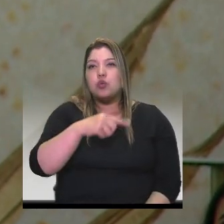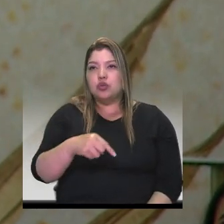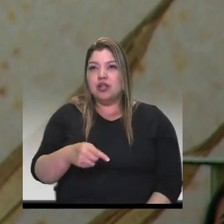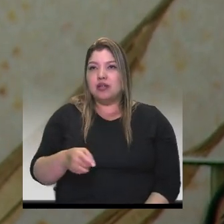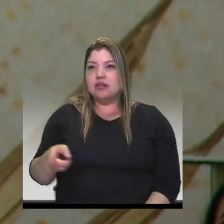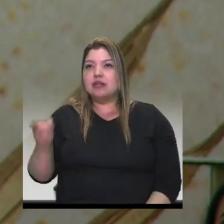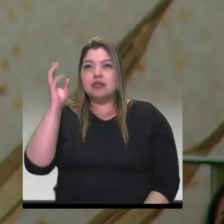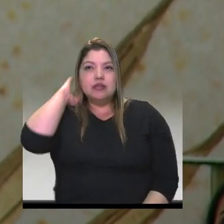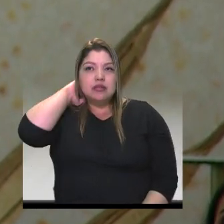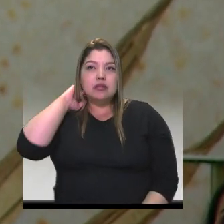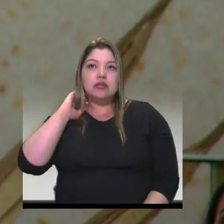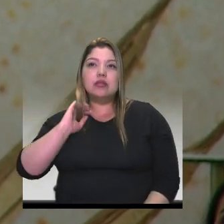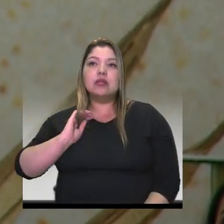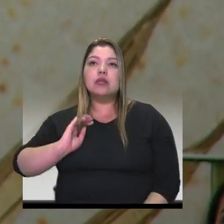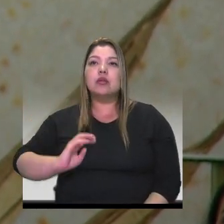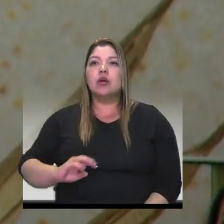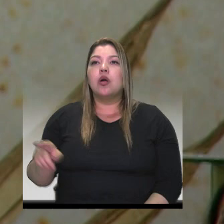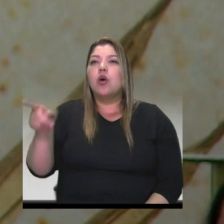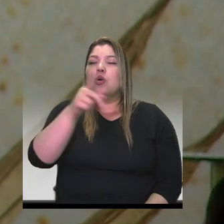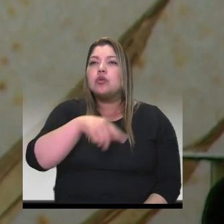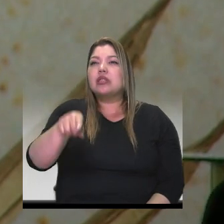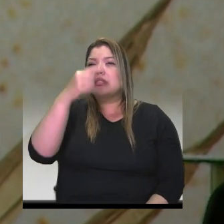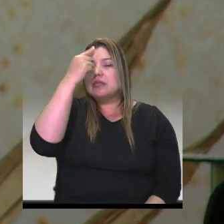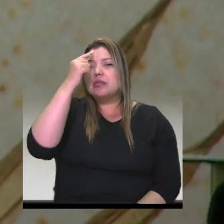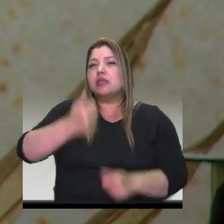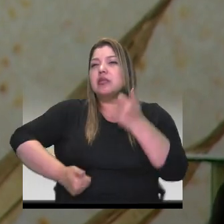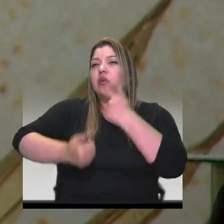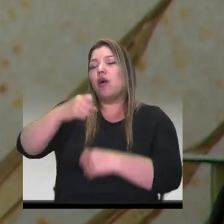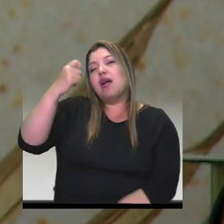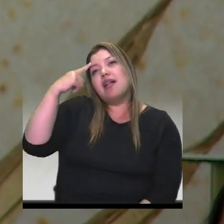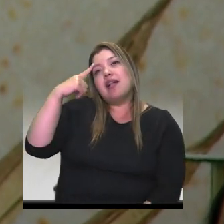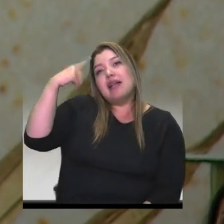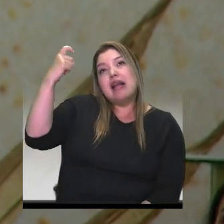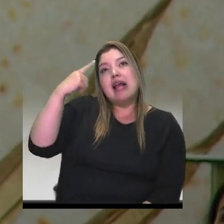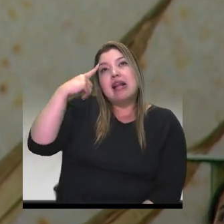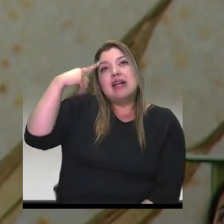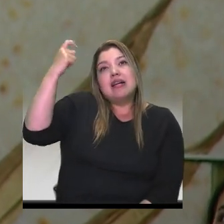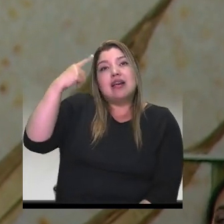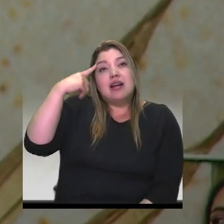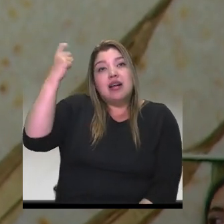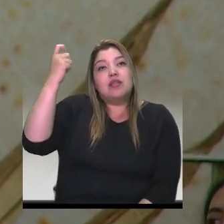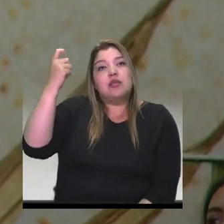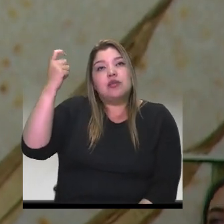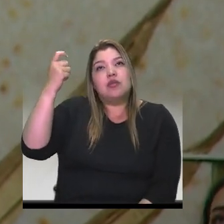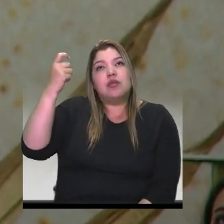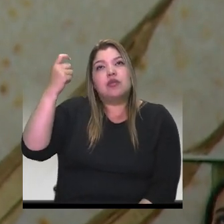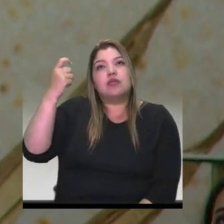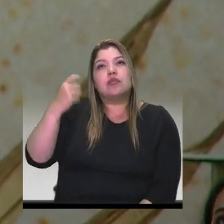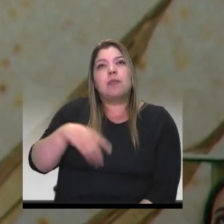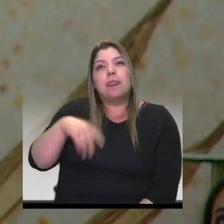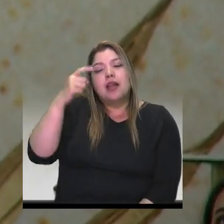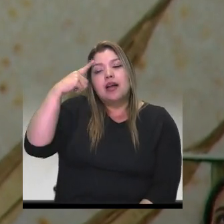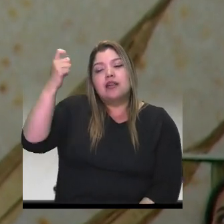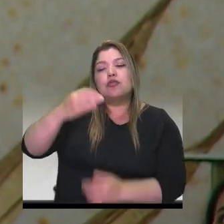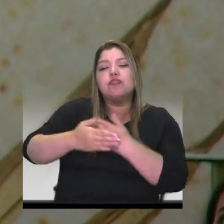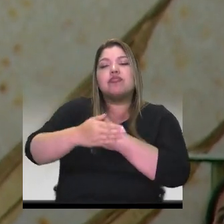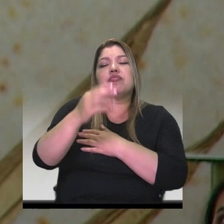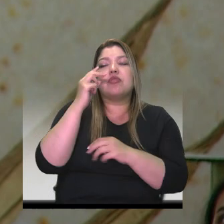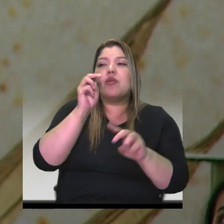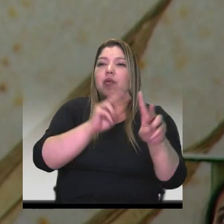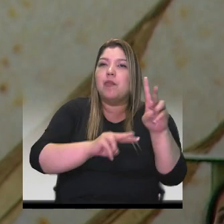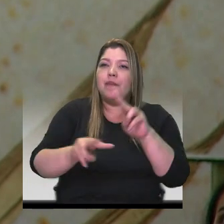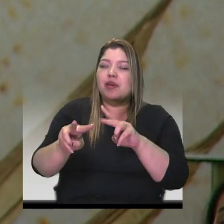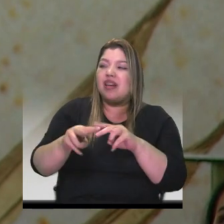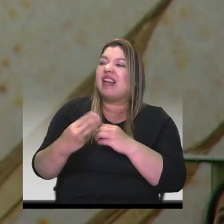ustedes, desde una perspectiva externa, ¿cuáles mirándonos a nosotros en el sistema moda, qué es lo que ven que